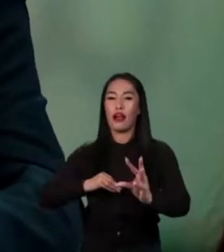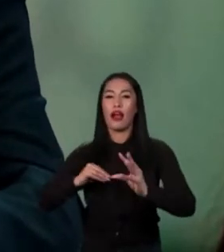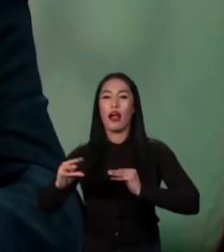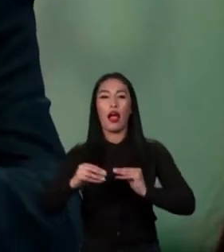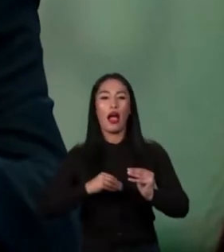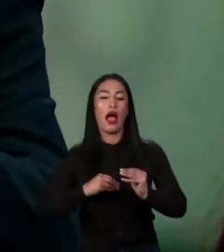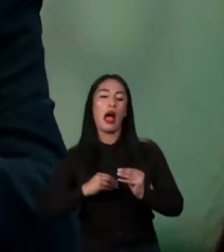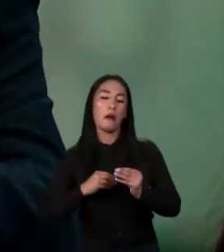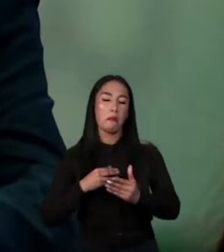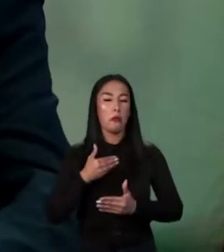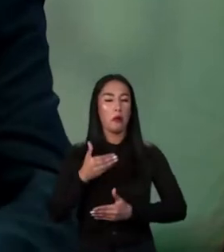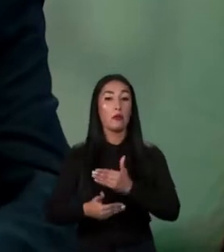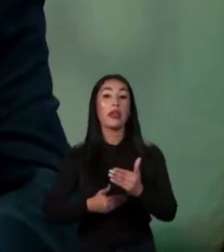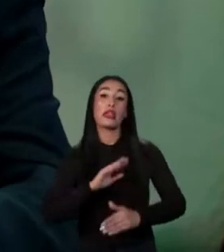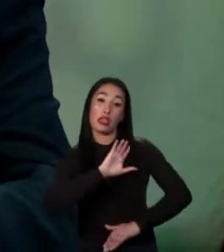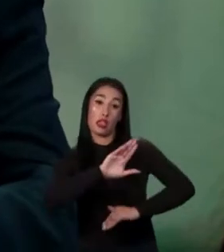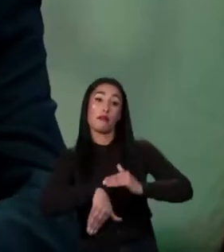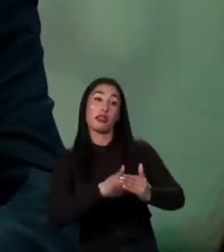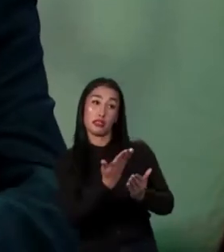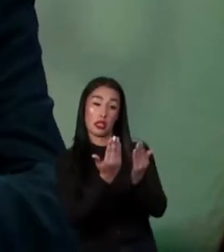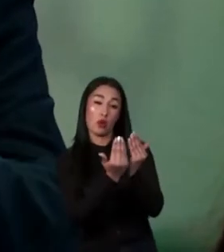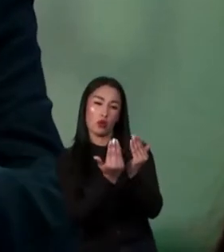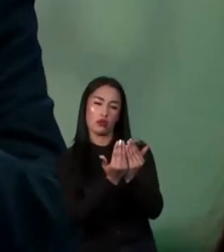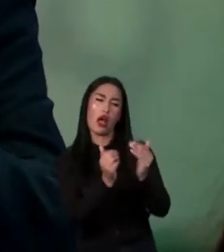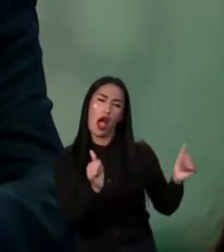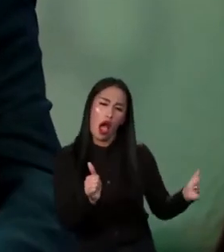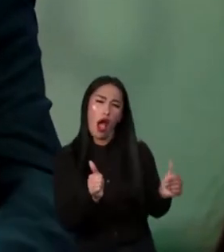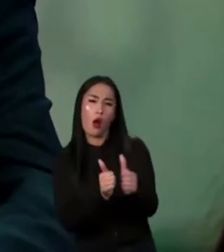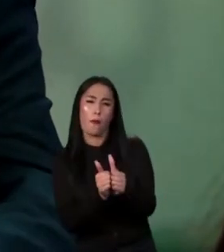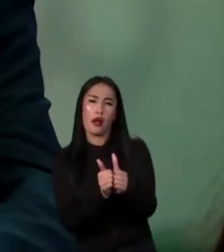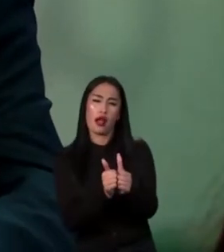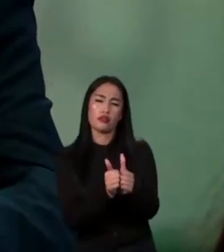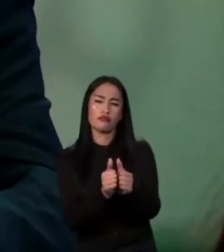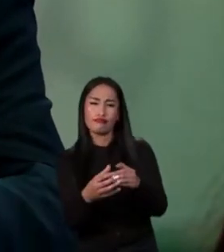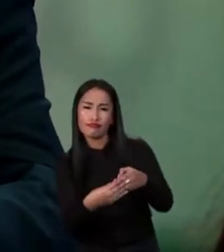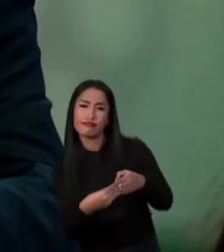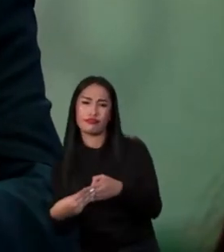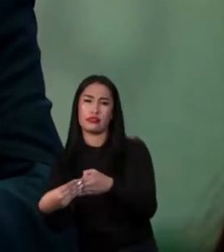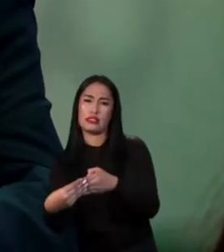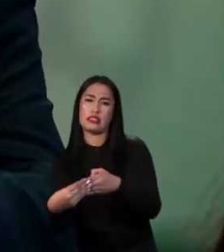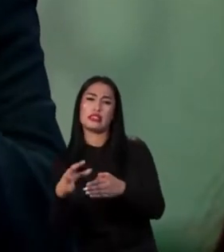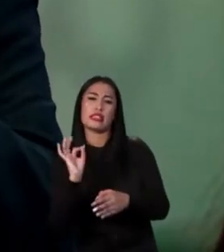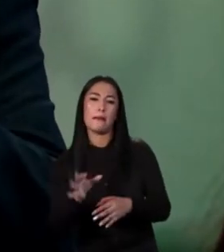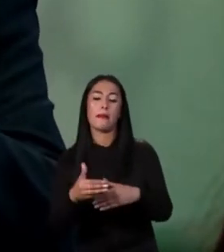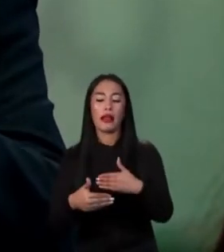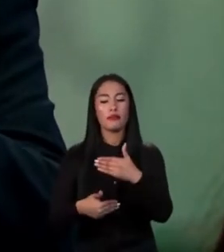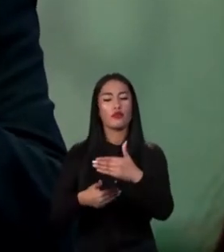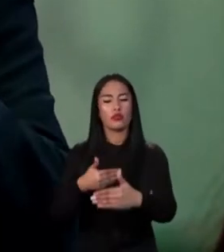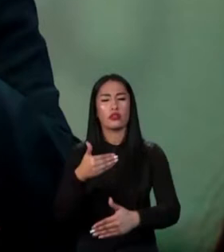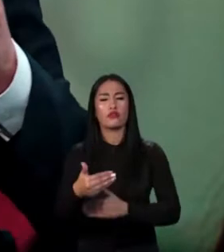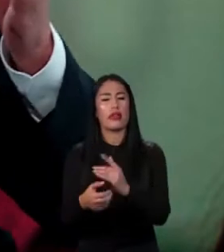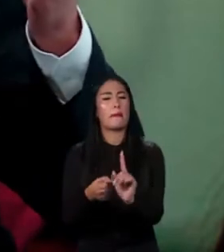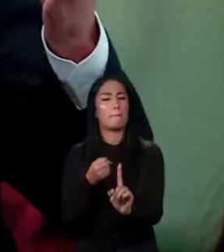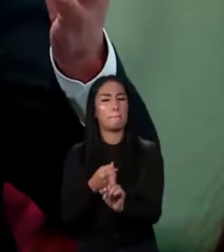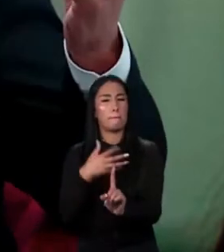y que el ministerio nos ha venido acompañando y orientando para que eso realmente tenga un impacto y que corresponde a algo que no solo es que